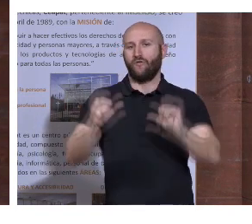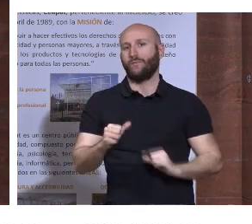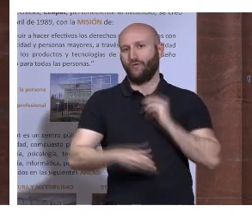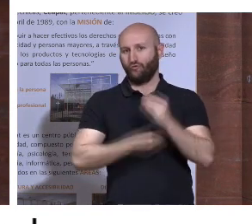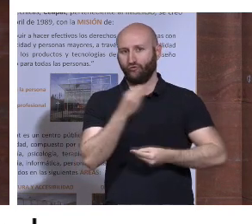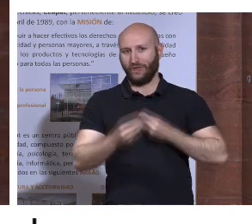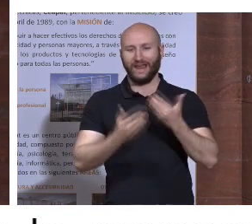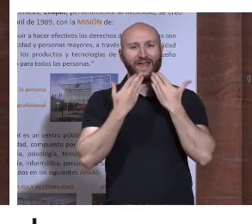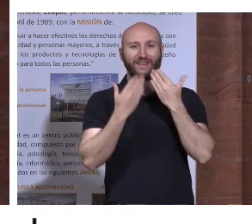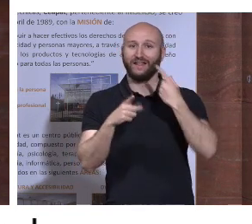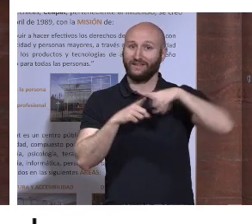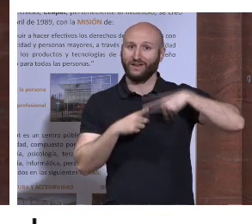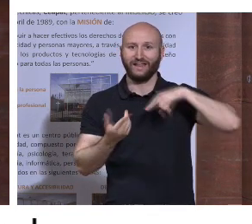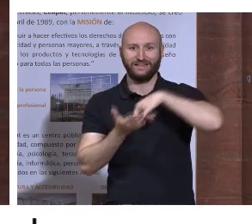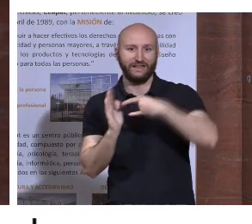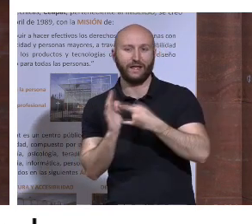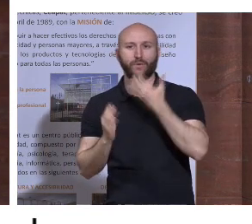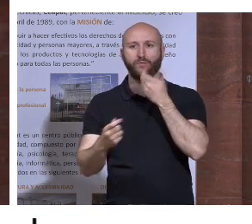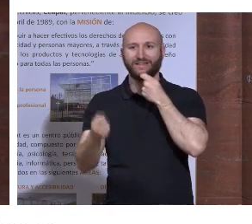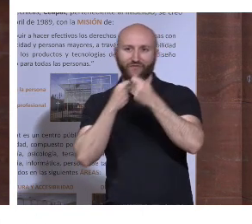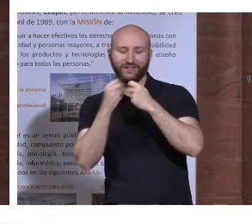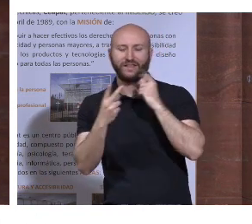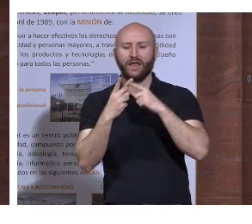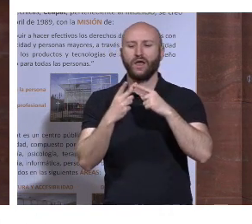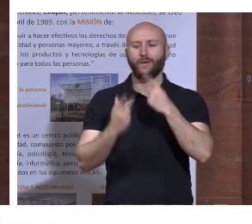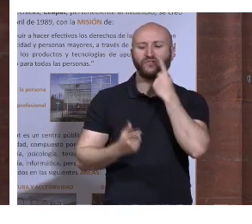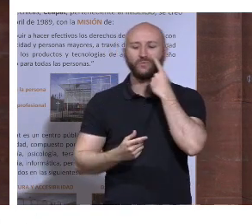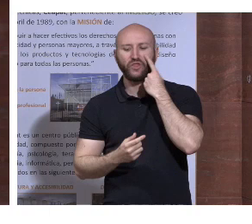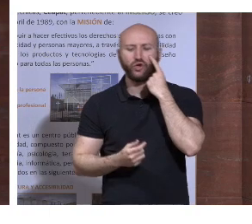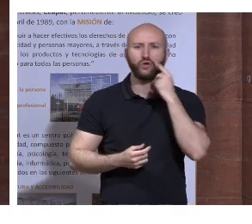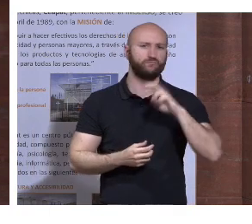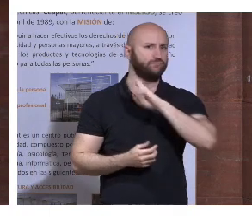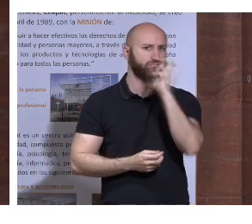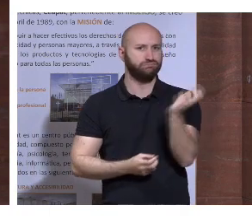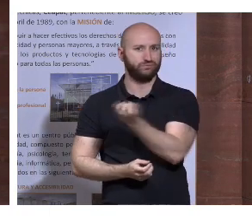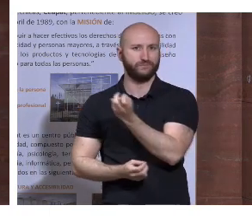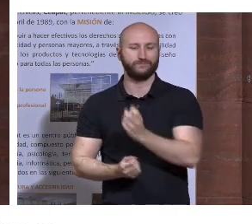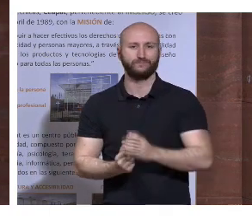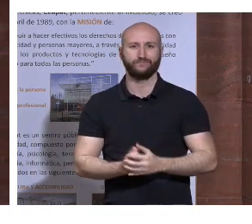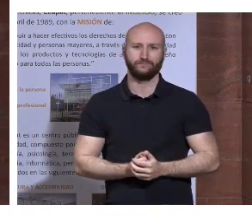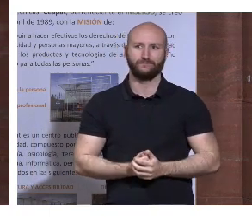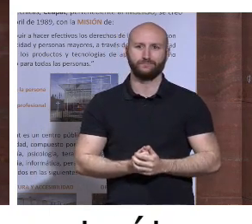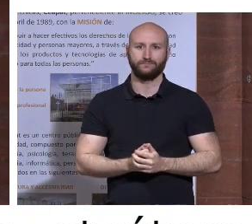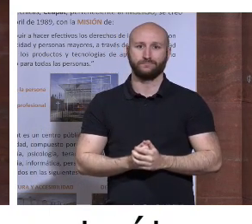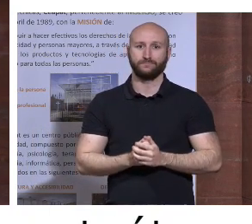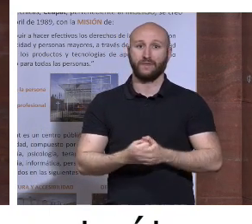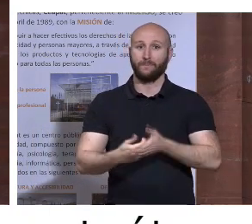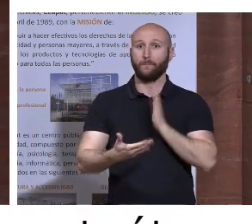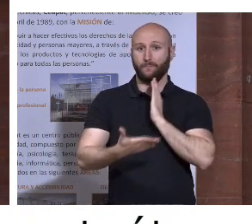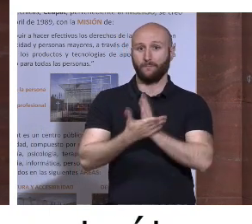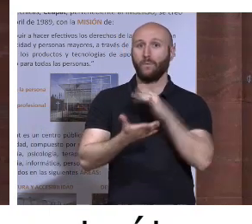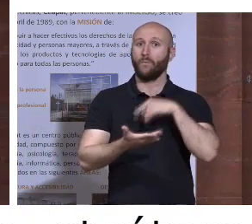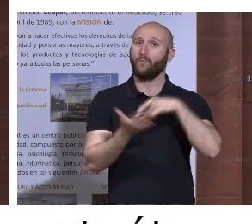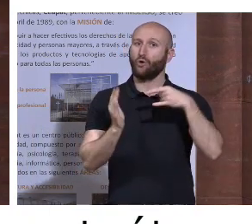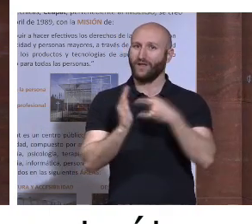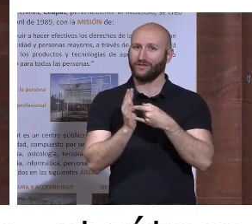las distintas técnicas, entrevista, observación, etcétera. En el intermedio del proyecto,